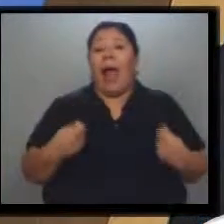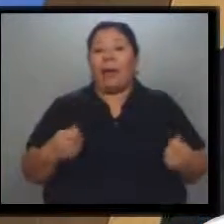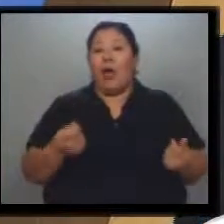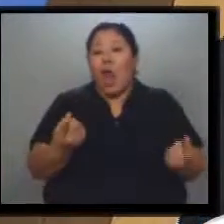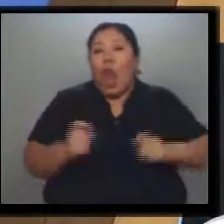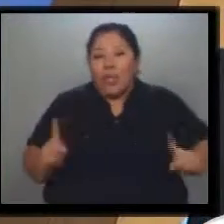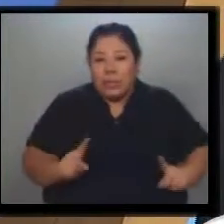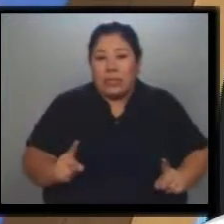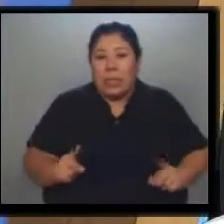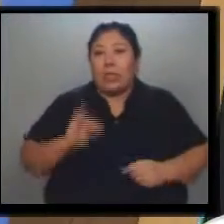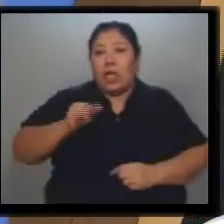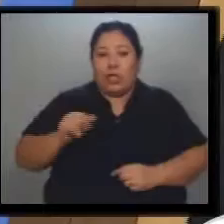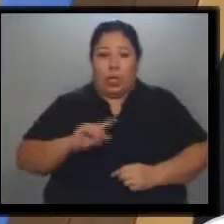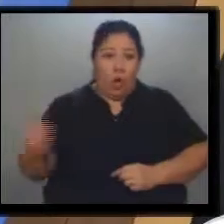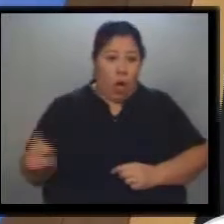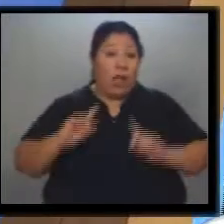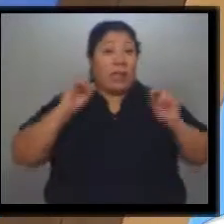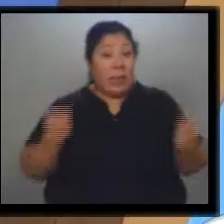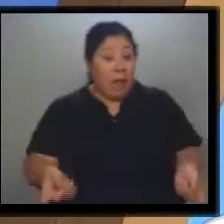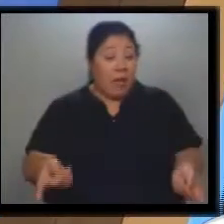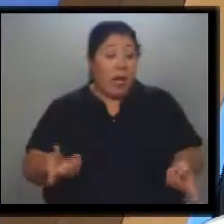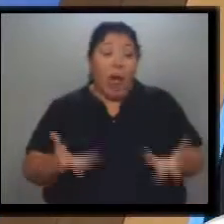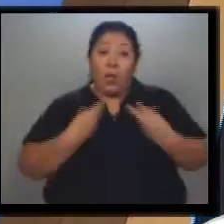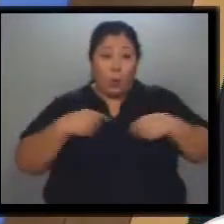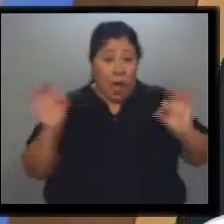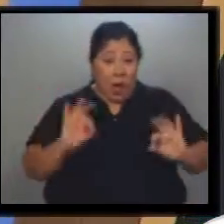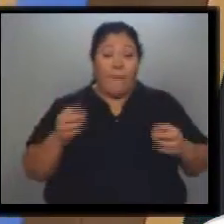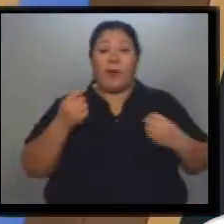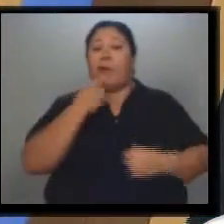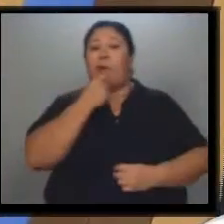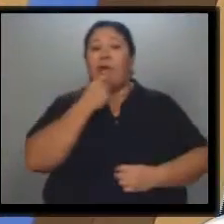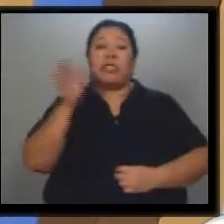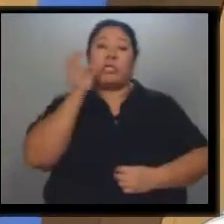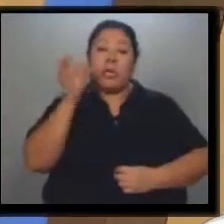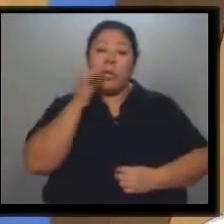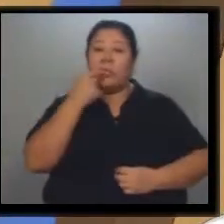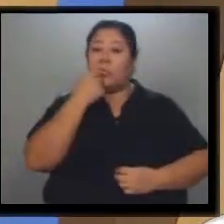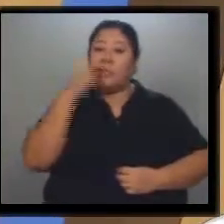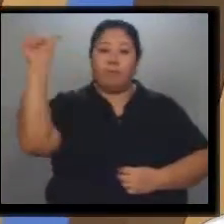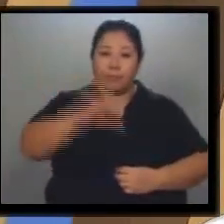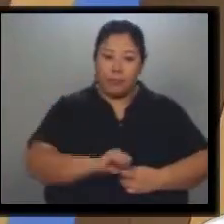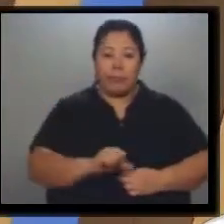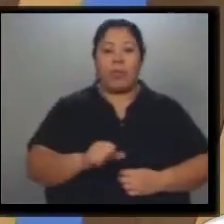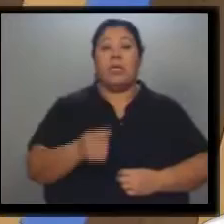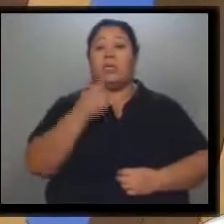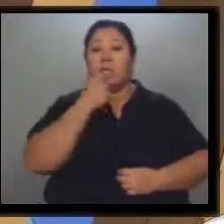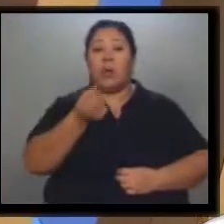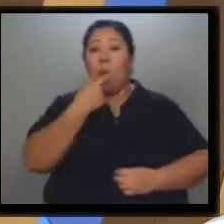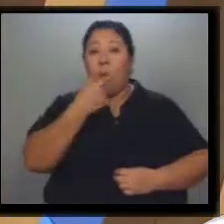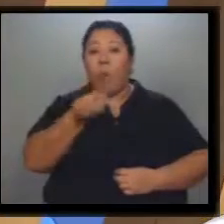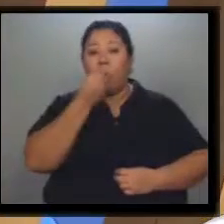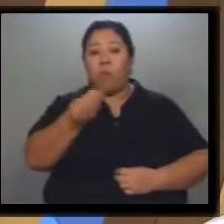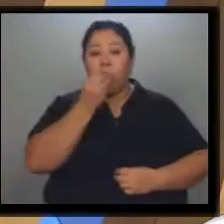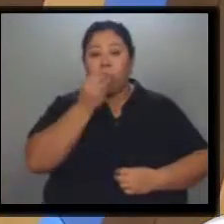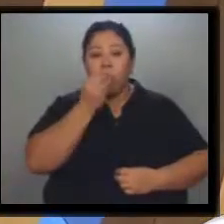innecesarios. Chicle, te hace mal, digo. Hace mal a los dientes. No comas chicle, no comas caramelos, que hace mal, engorda, digo. No te conviene. Y por otra parte, ojo